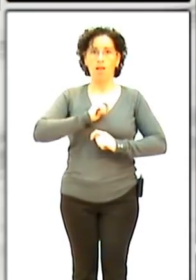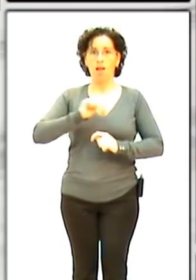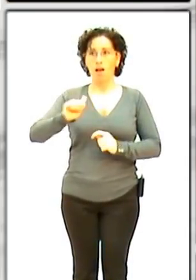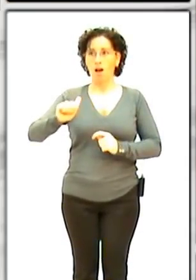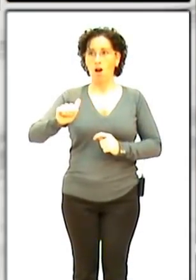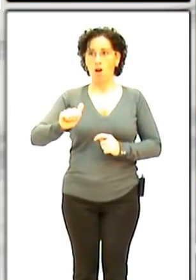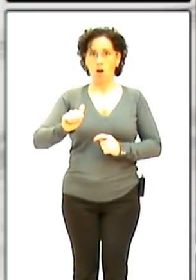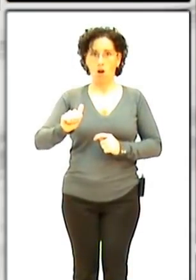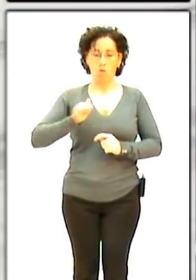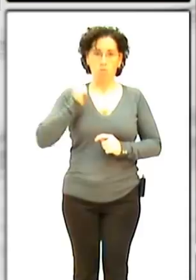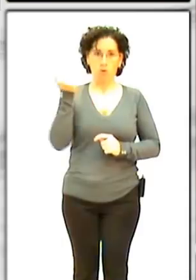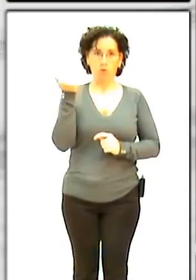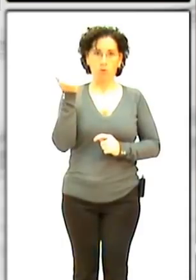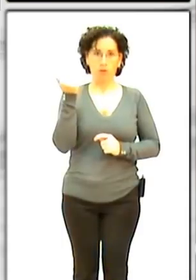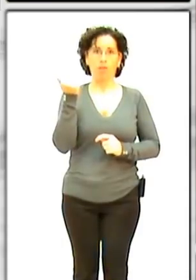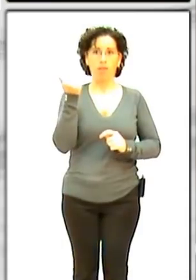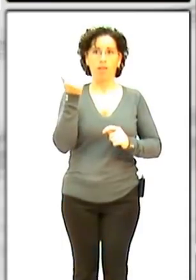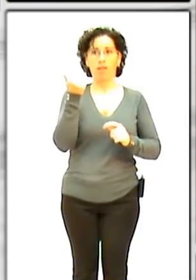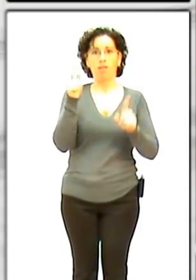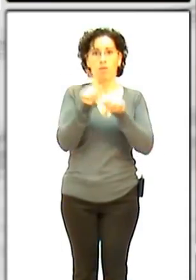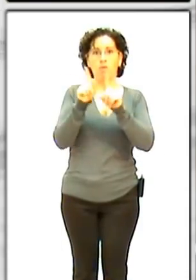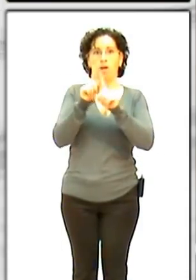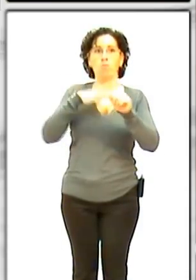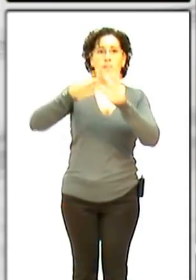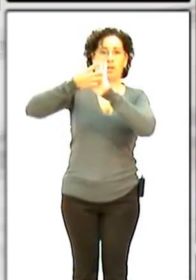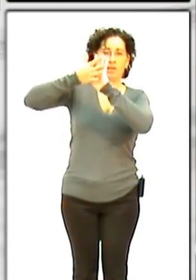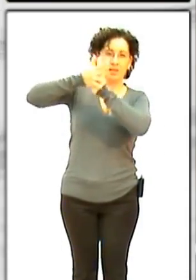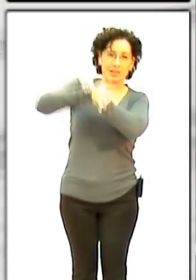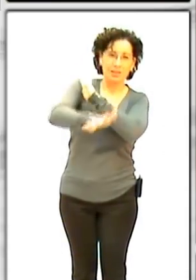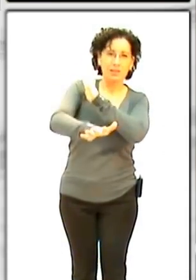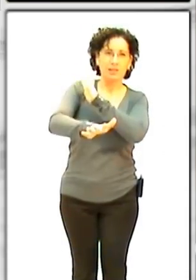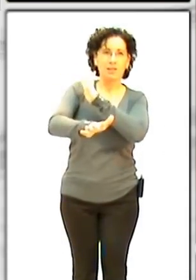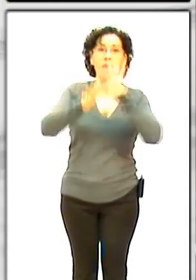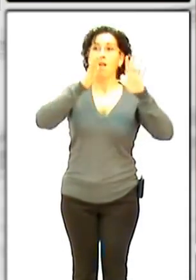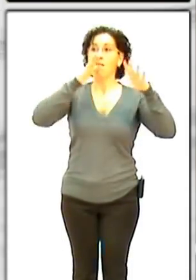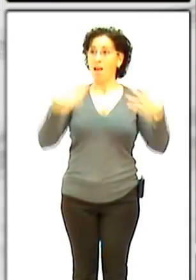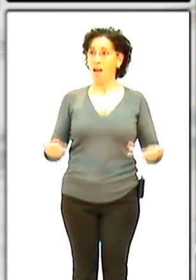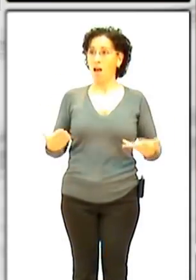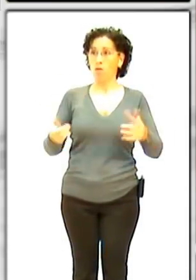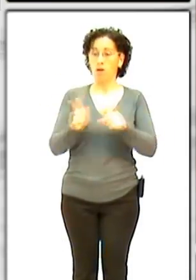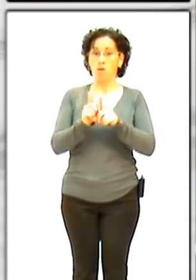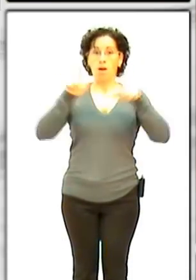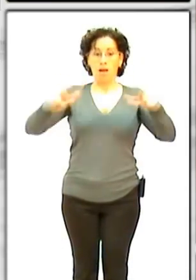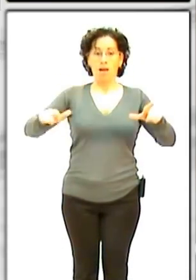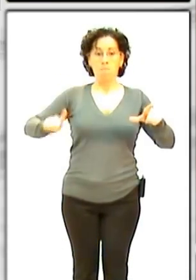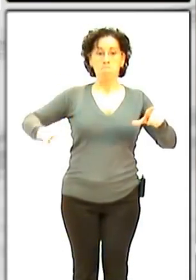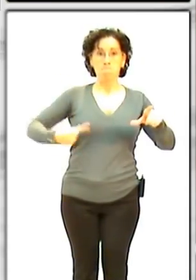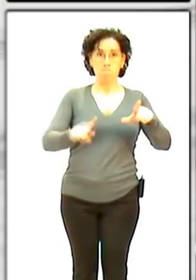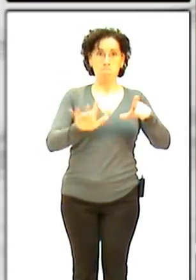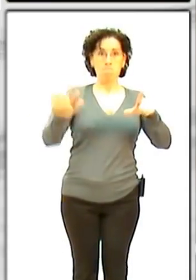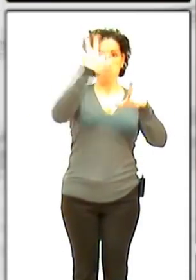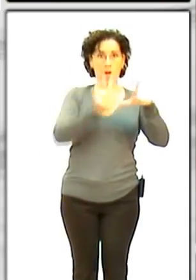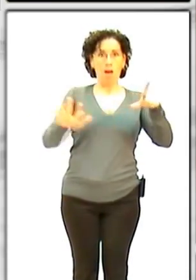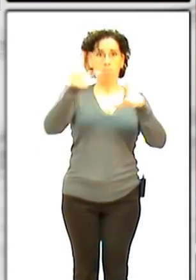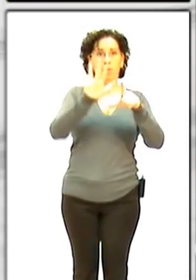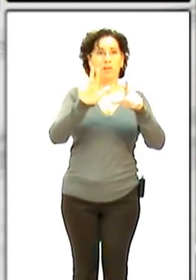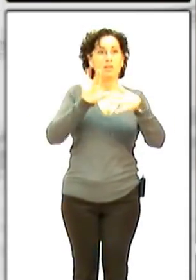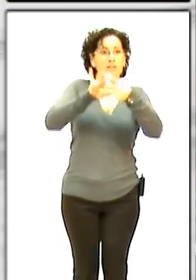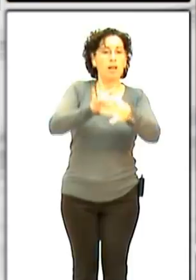un poco cómo está la cartografía oficial en el ámbito de la